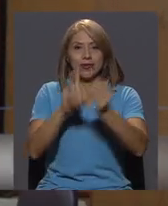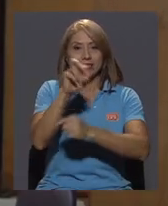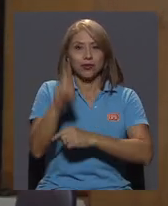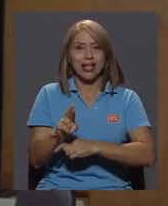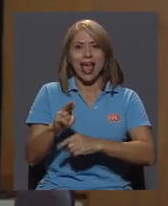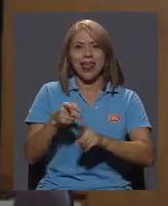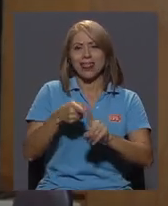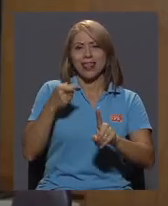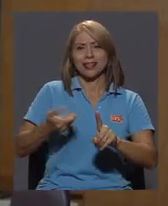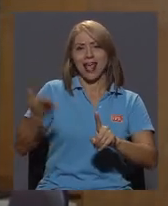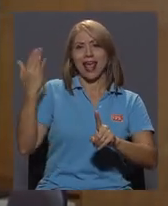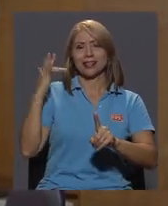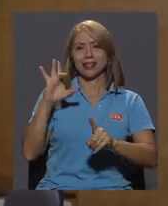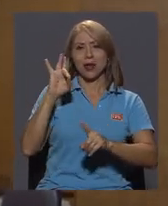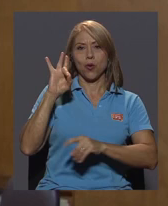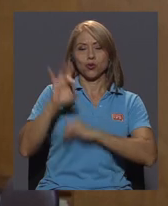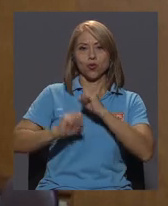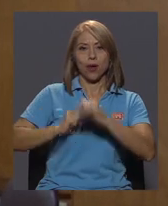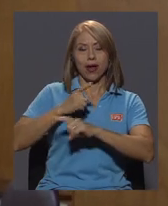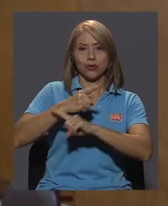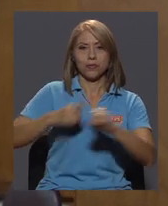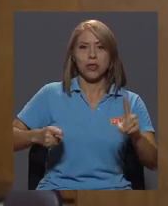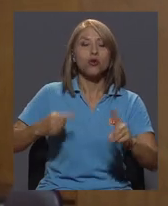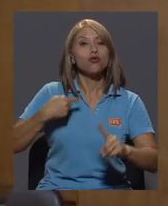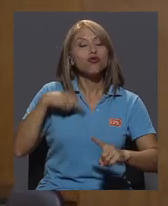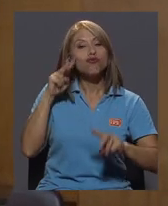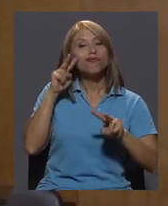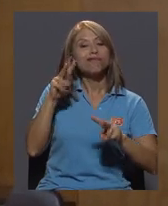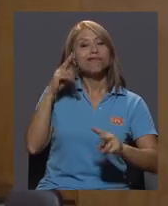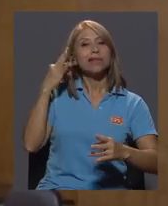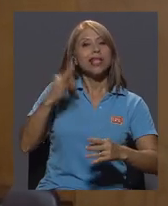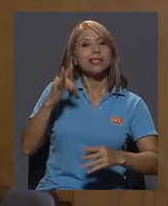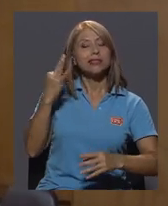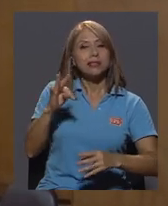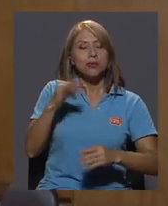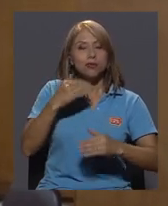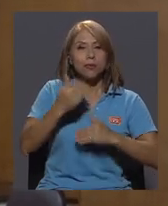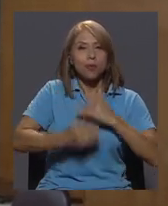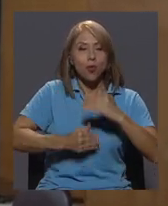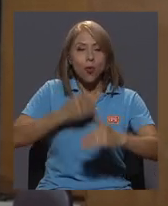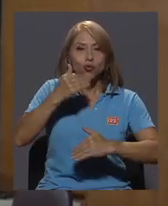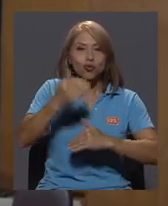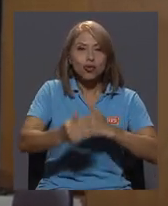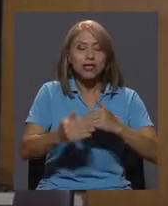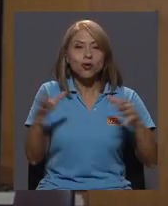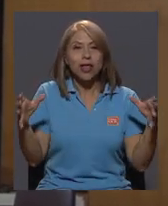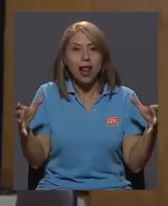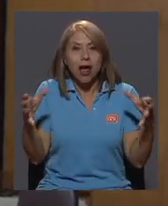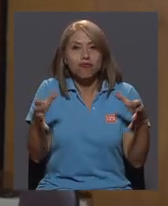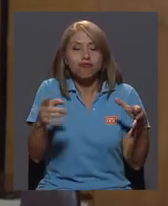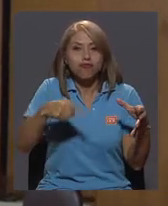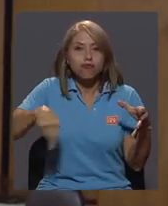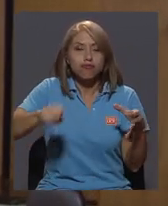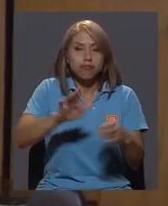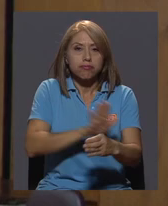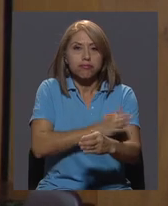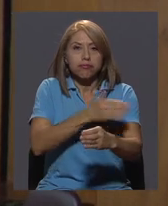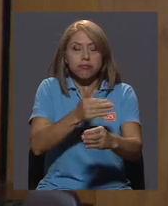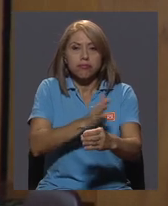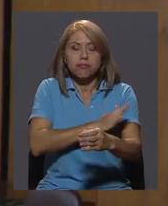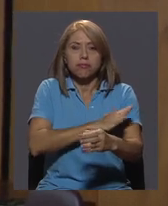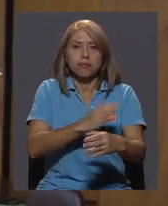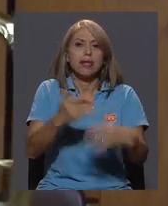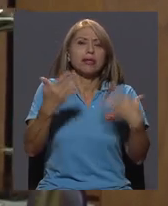ya 8 años y medio. He sido testigo del proceso que ha vivido la orquesta, de